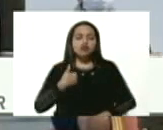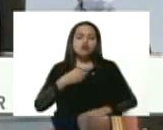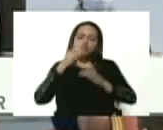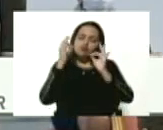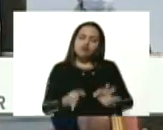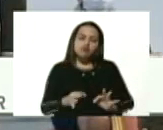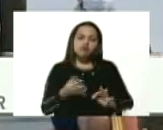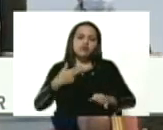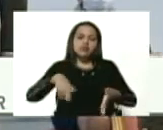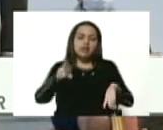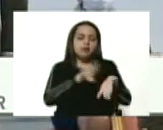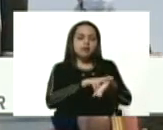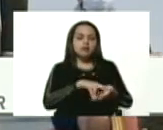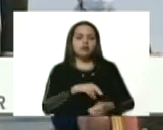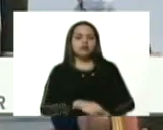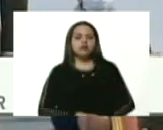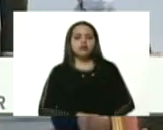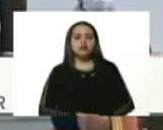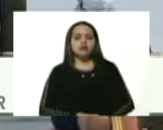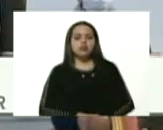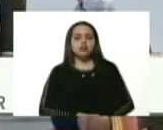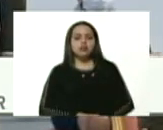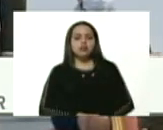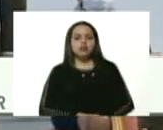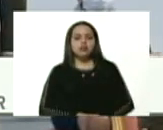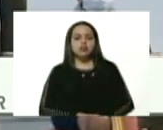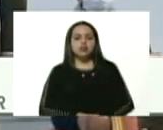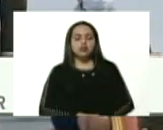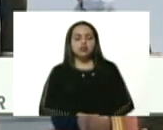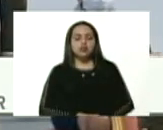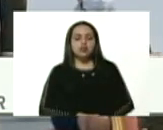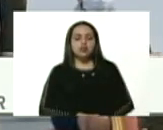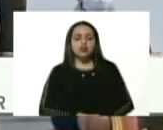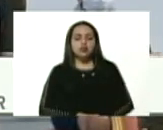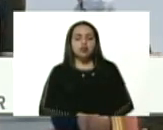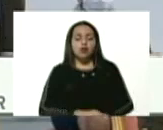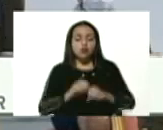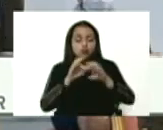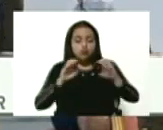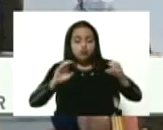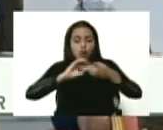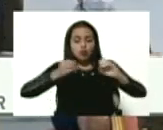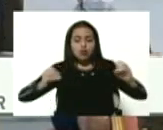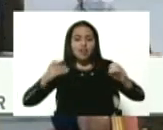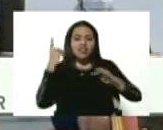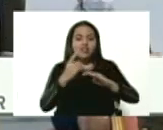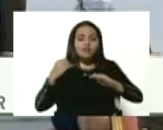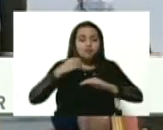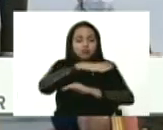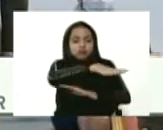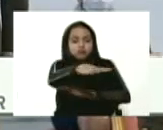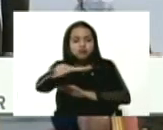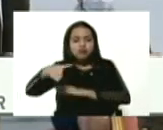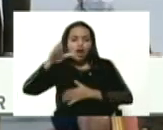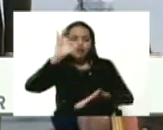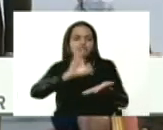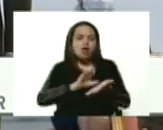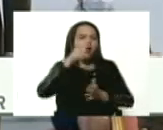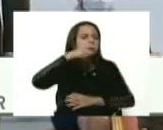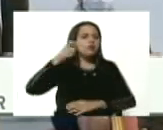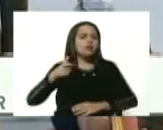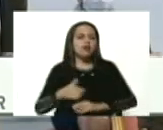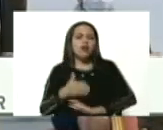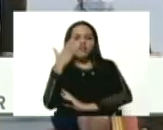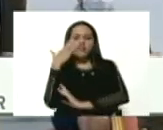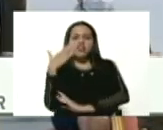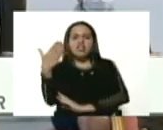consigna. La consigna que debe correr los campos, los pueblos y las ciudades